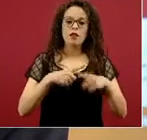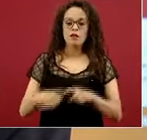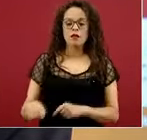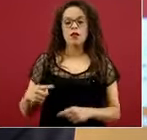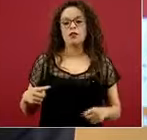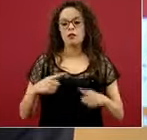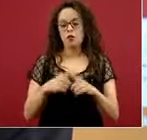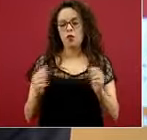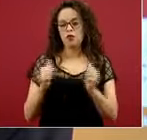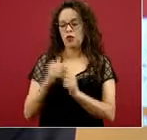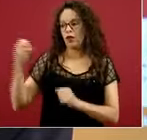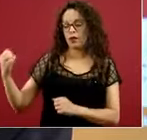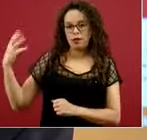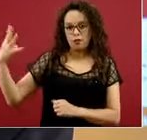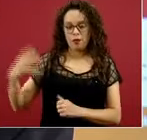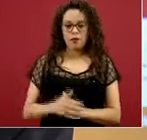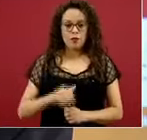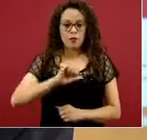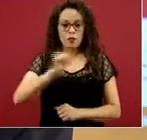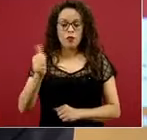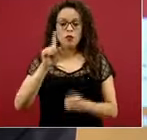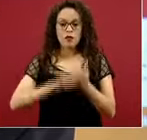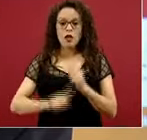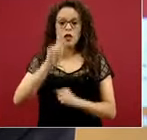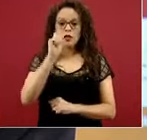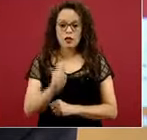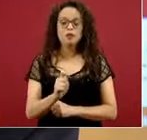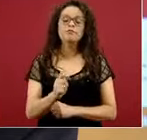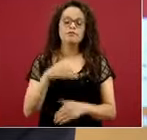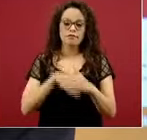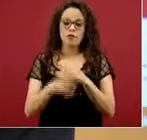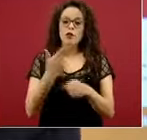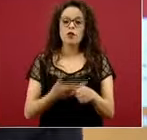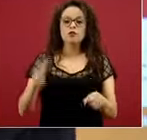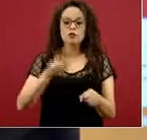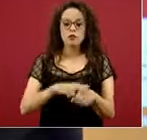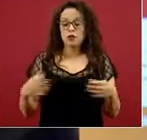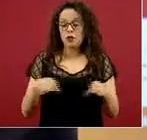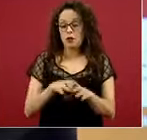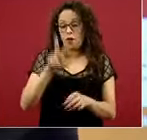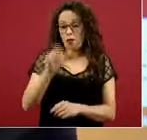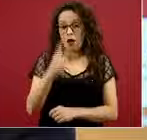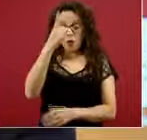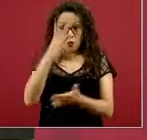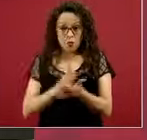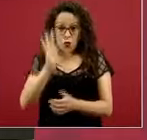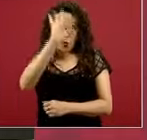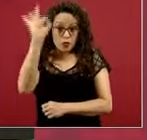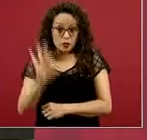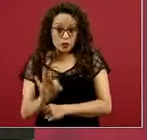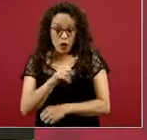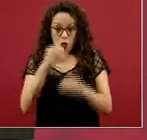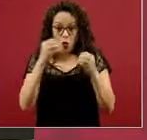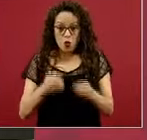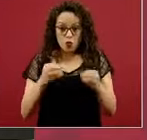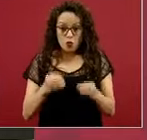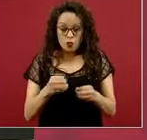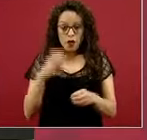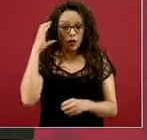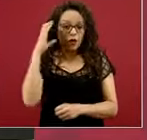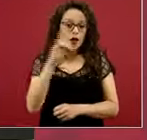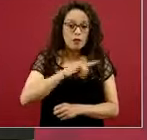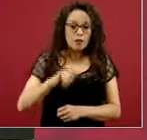semáforo. El otro es la tendencia de la hospitalización. La tendencia de cómo van, no solamente el porcentaje de ocupación, sino si estas hospitalizaciones